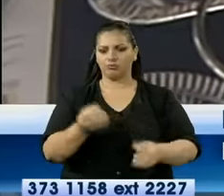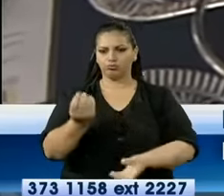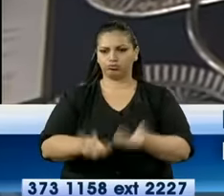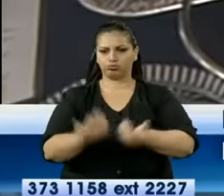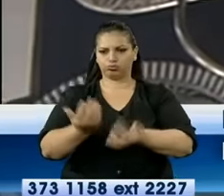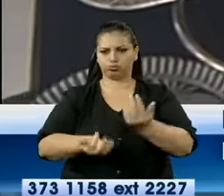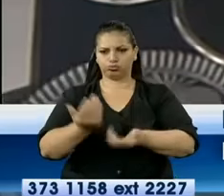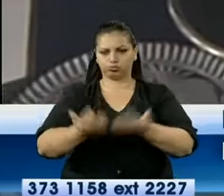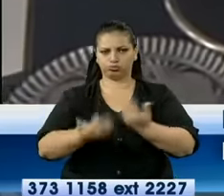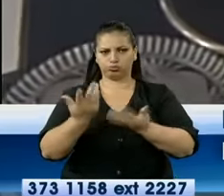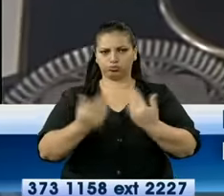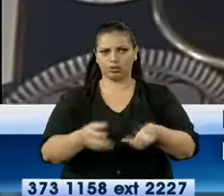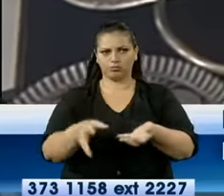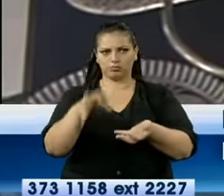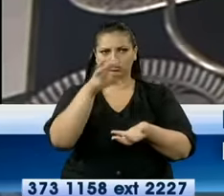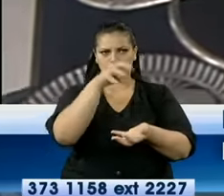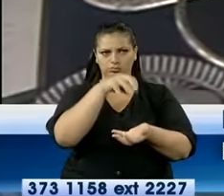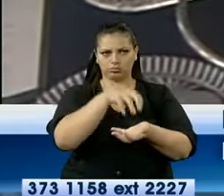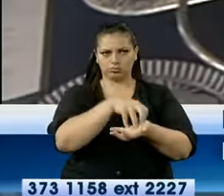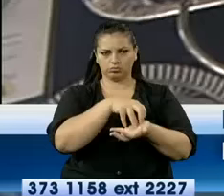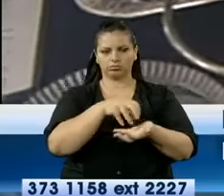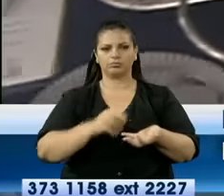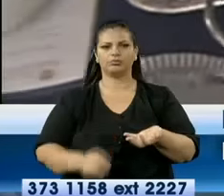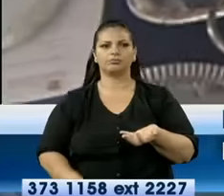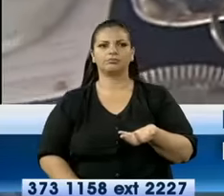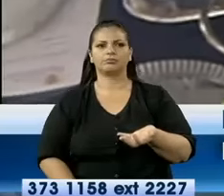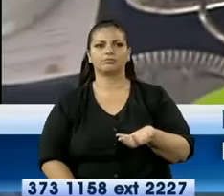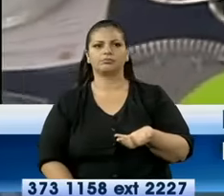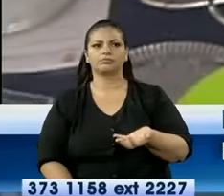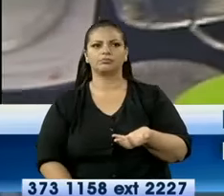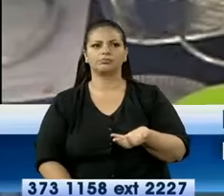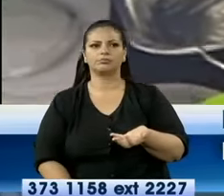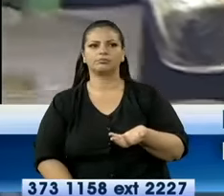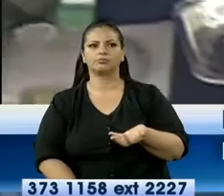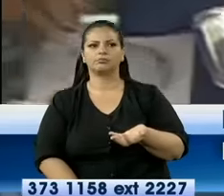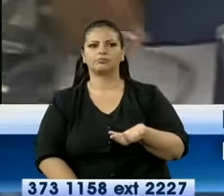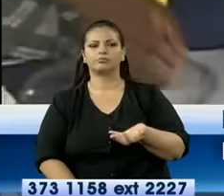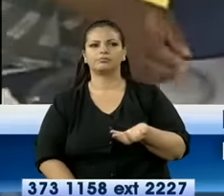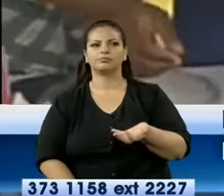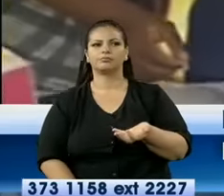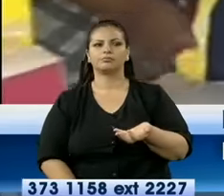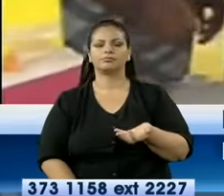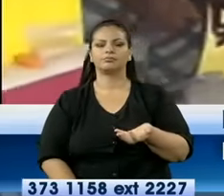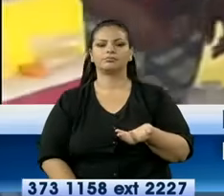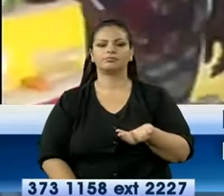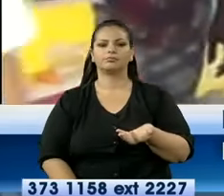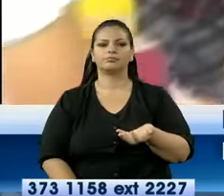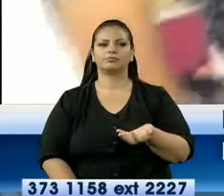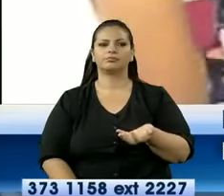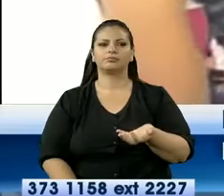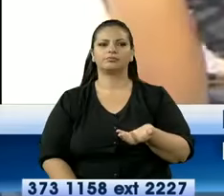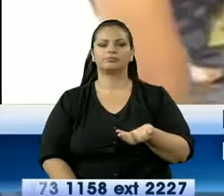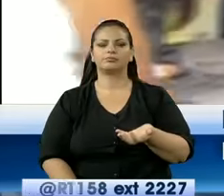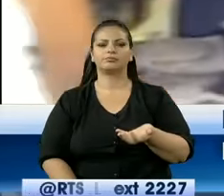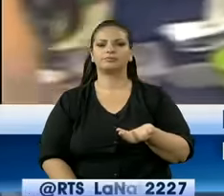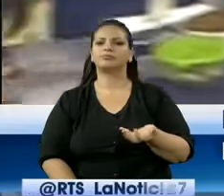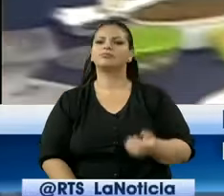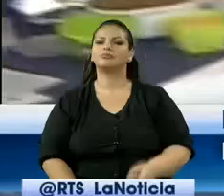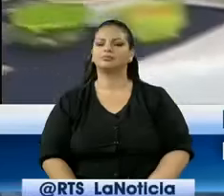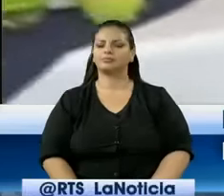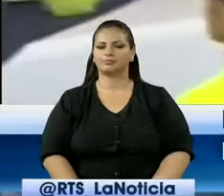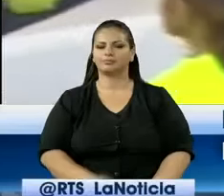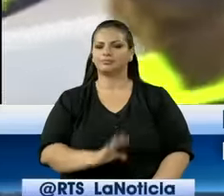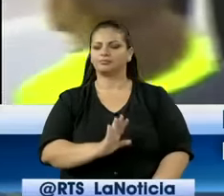Acá, por ejemplo, hay otro, vamos un poquito para acá. Acá está el consultorio de donde se les está brindando